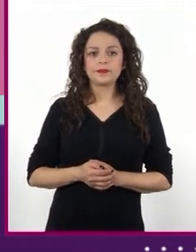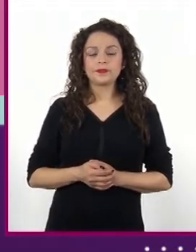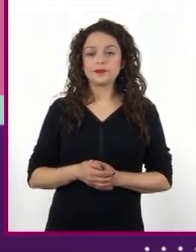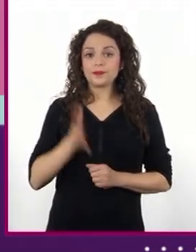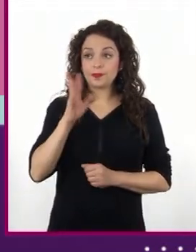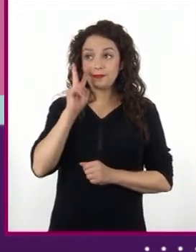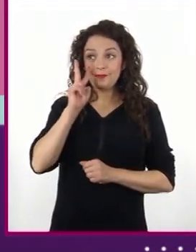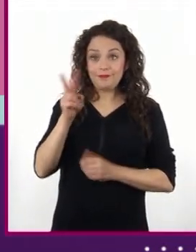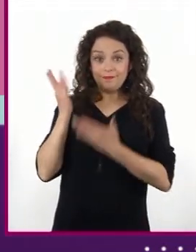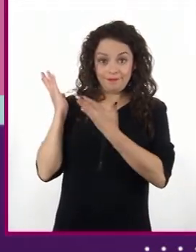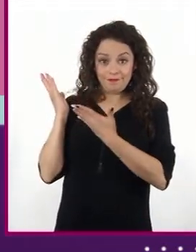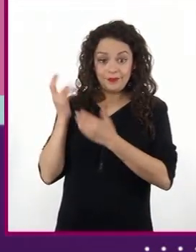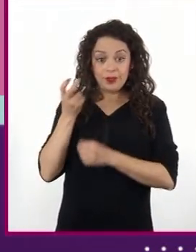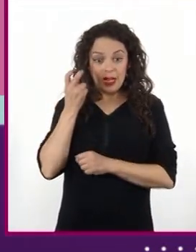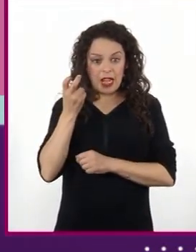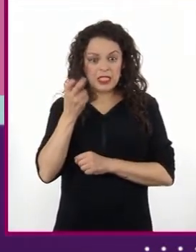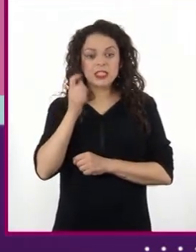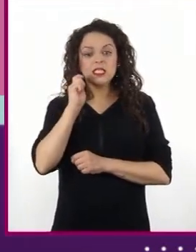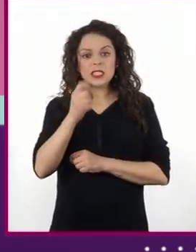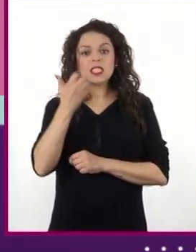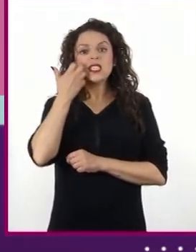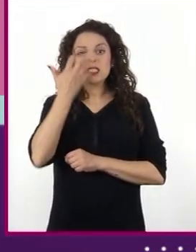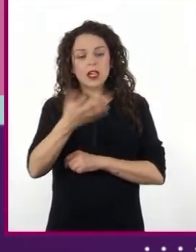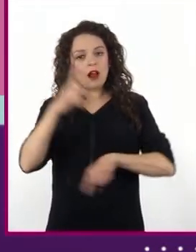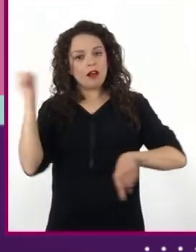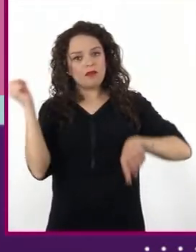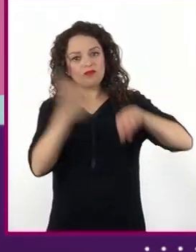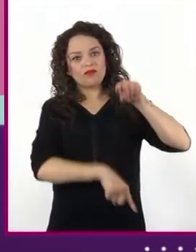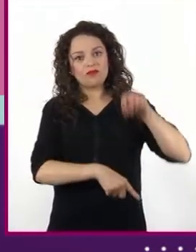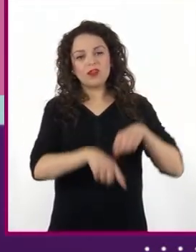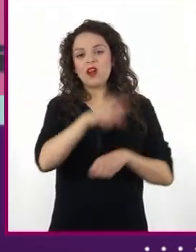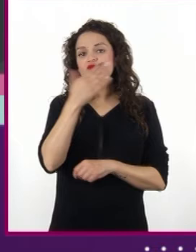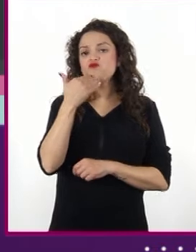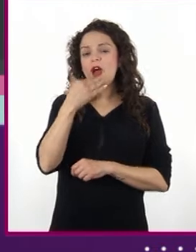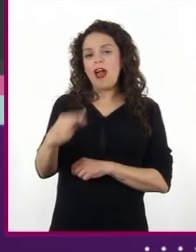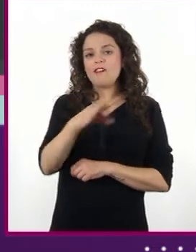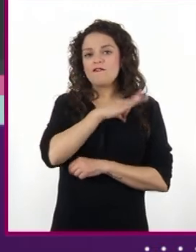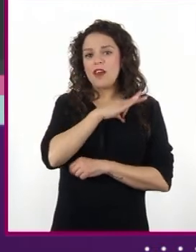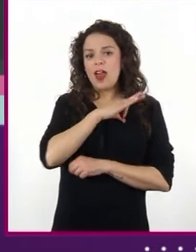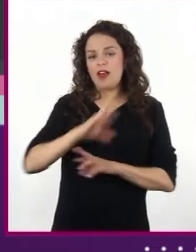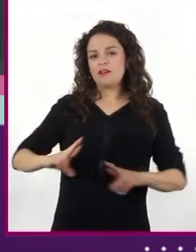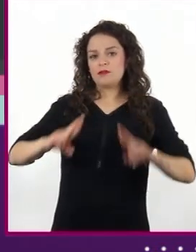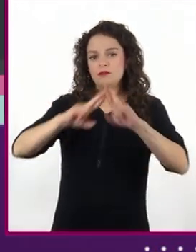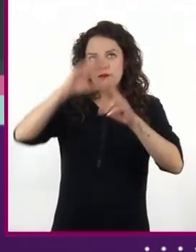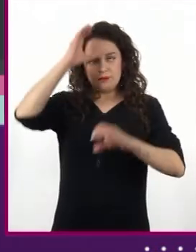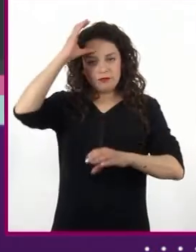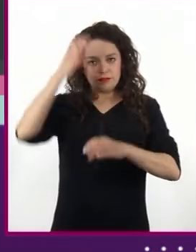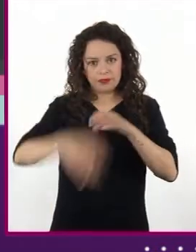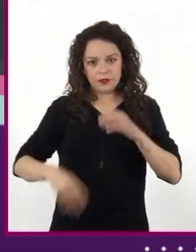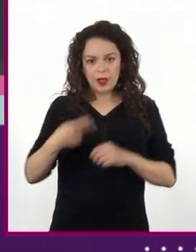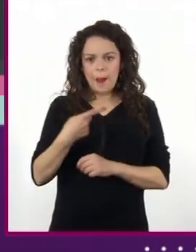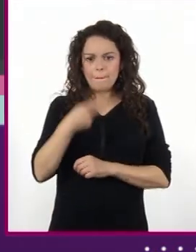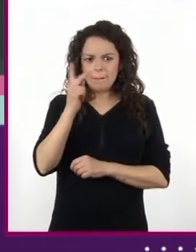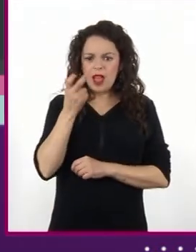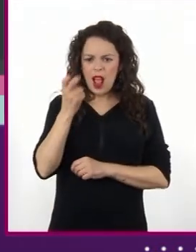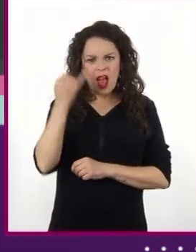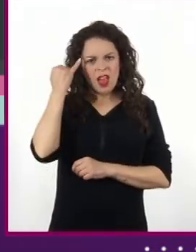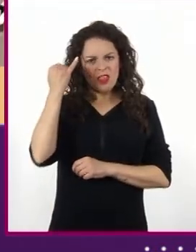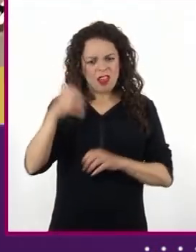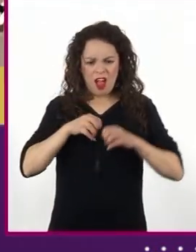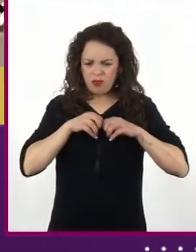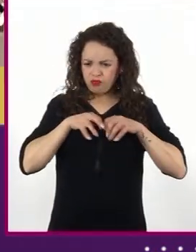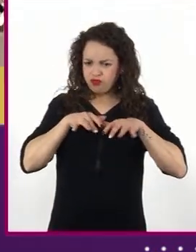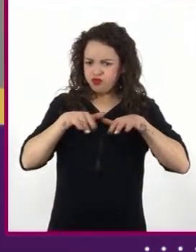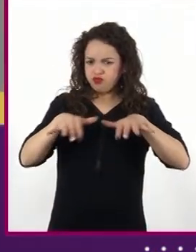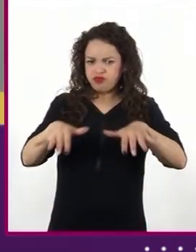la Inquisición tuvo como objetivo acabar con la herejía. Pero, ¿qué medios utilizó para evitar la difusión de las ideas ilustradas en